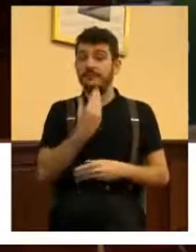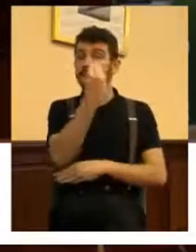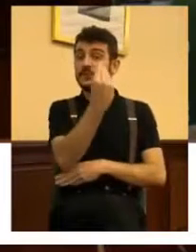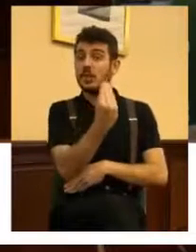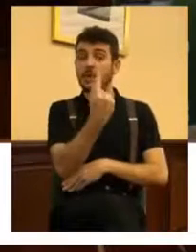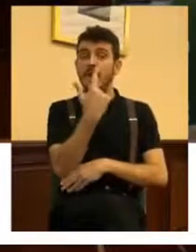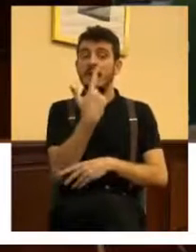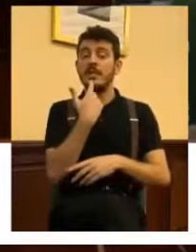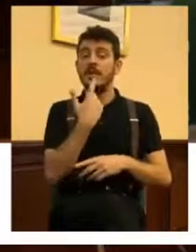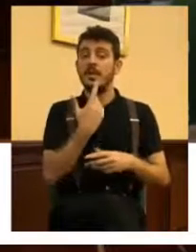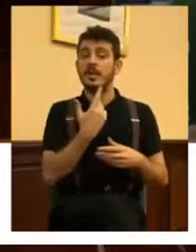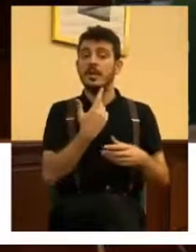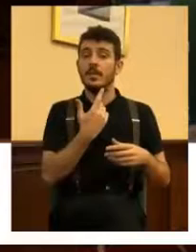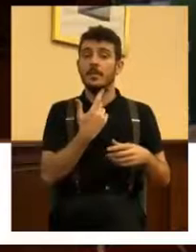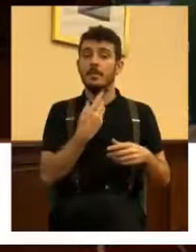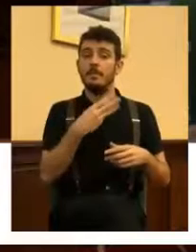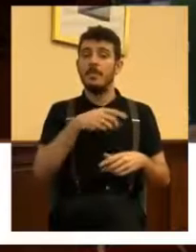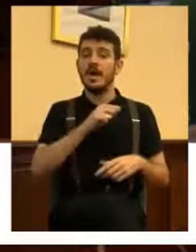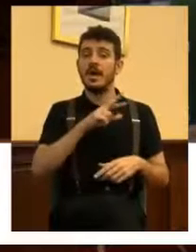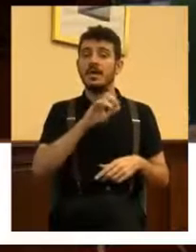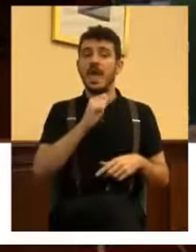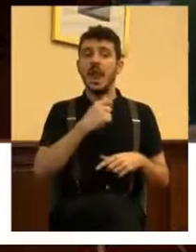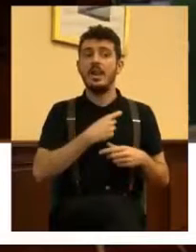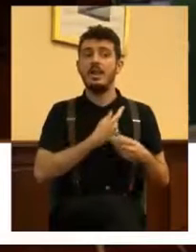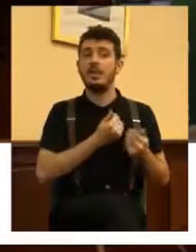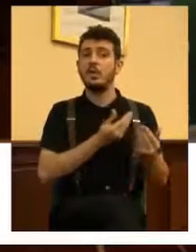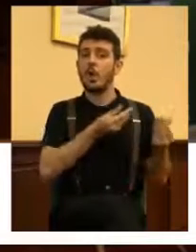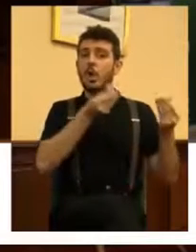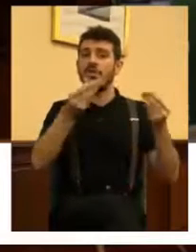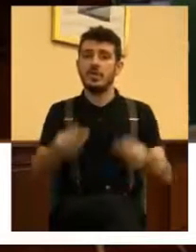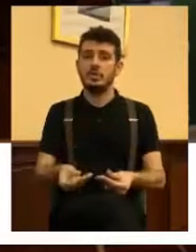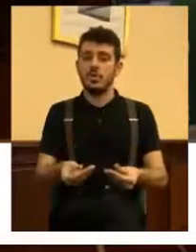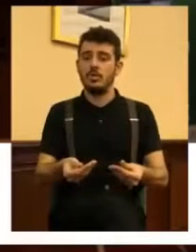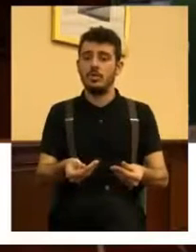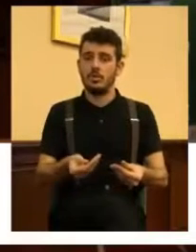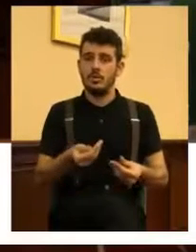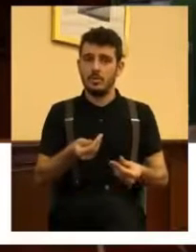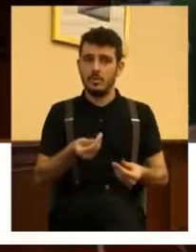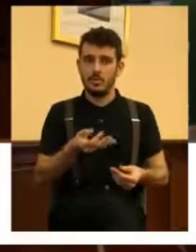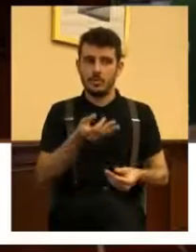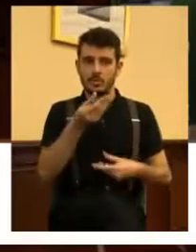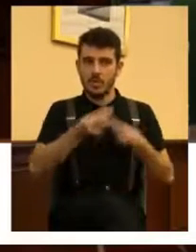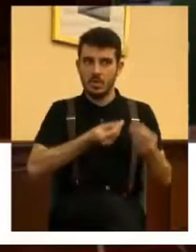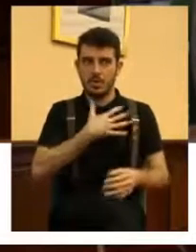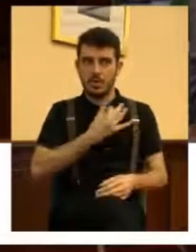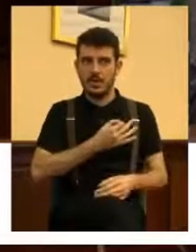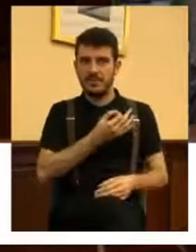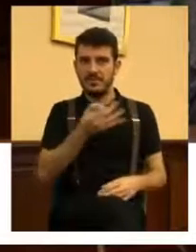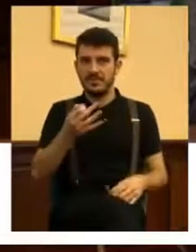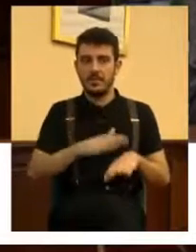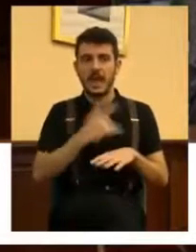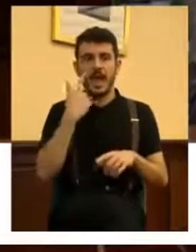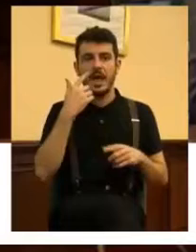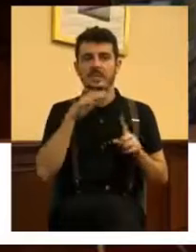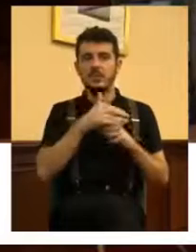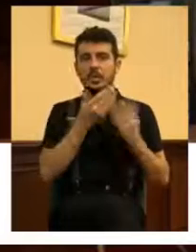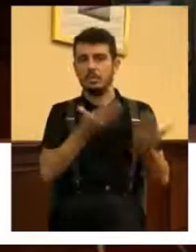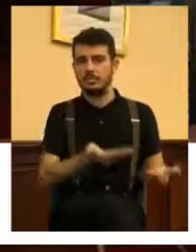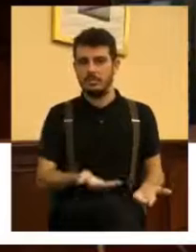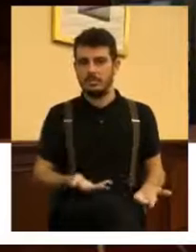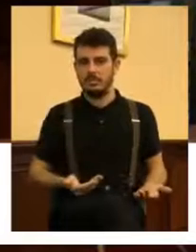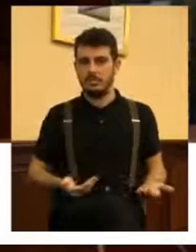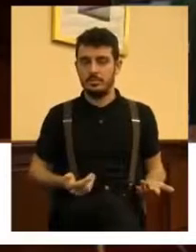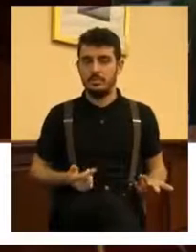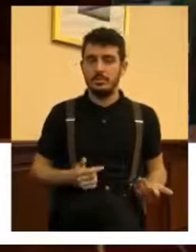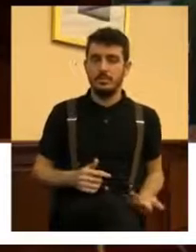que es la concesión de manial, que es perfectamente utilizable para un caso como este. Y